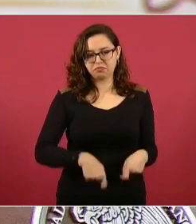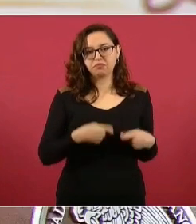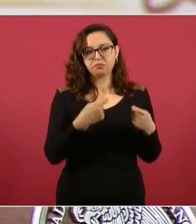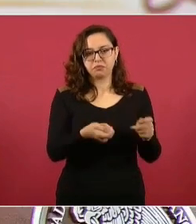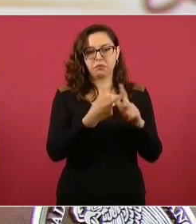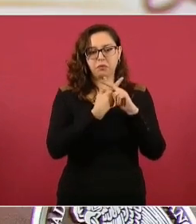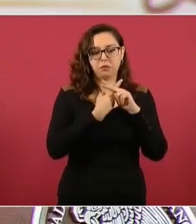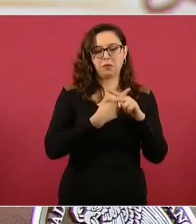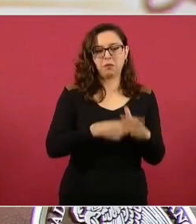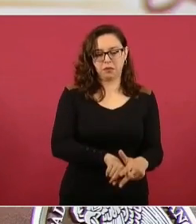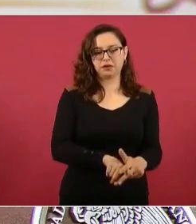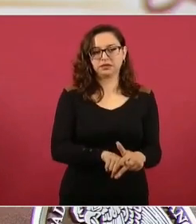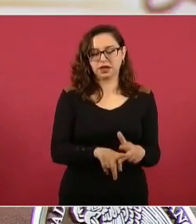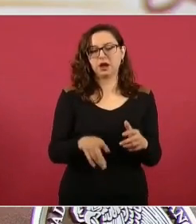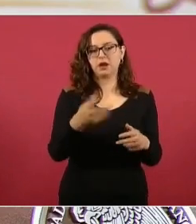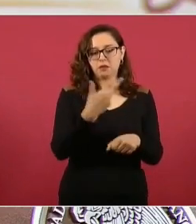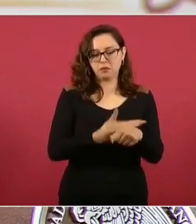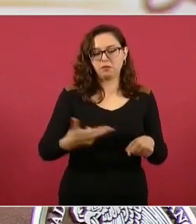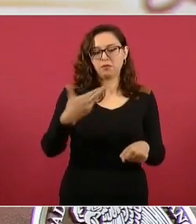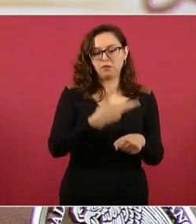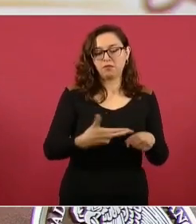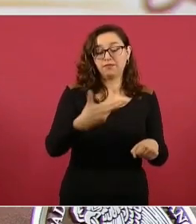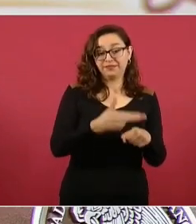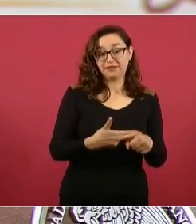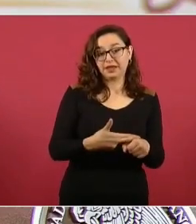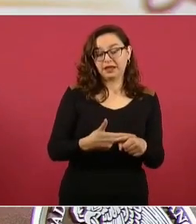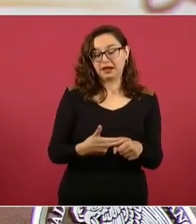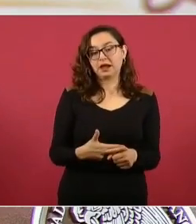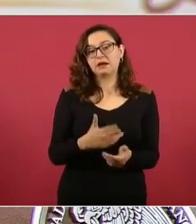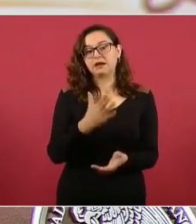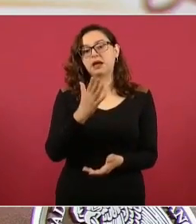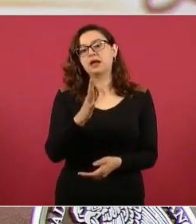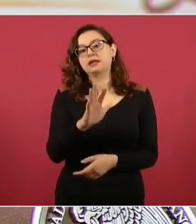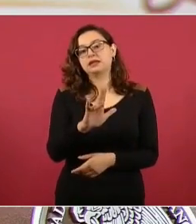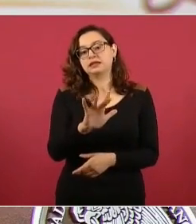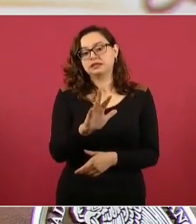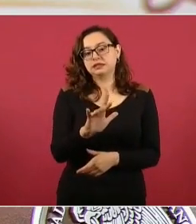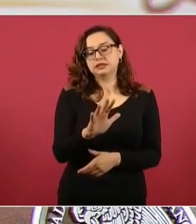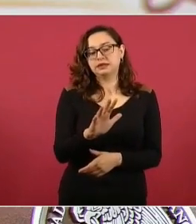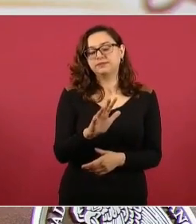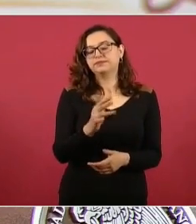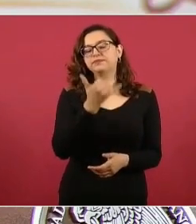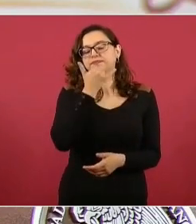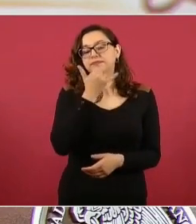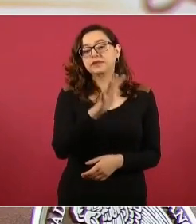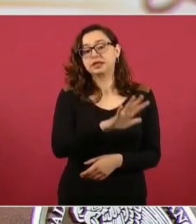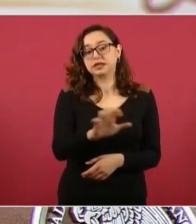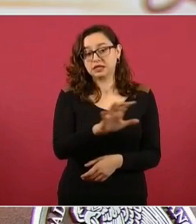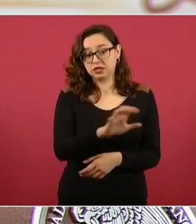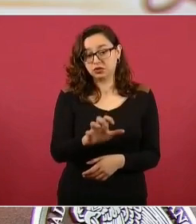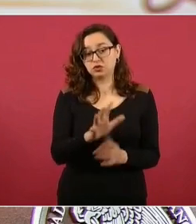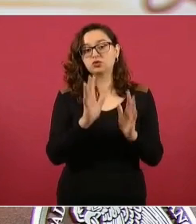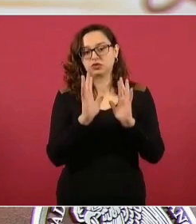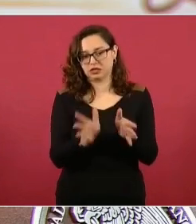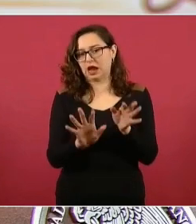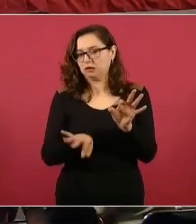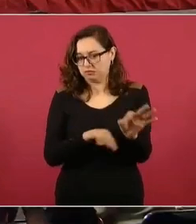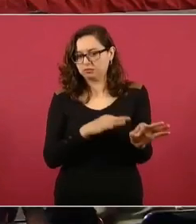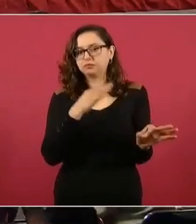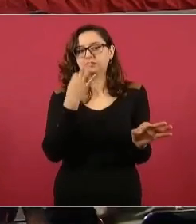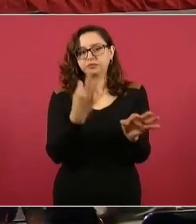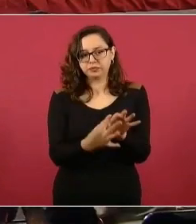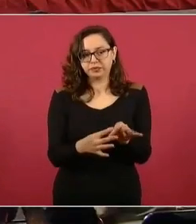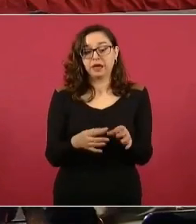los cuales 587 ya tienen una base después de muchos años de haber estado esperando la capacitación